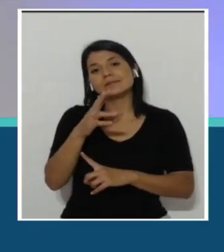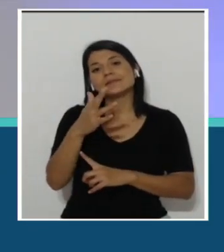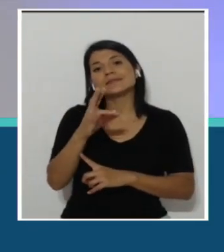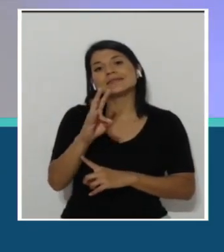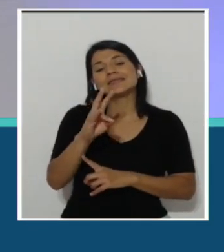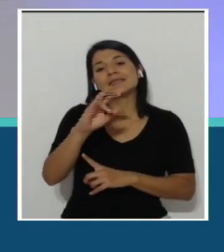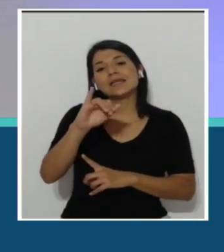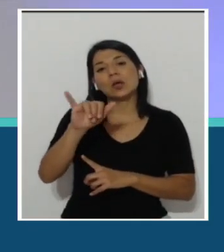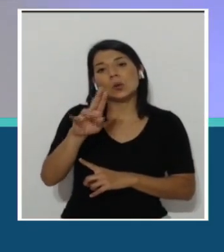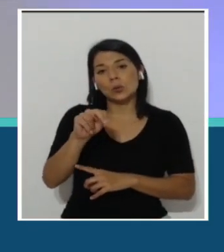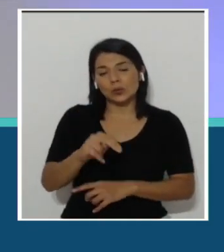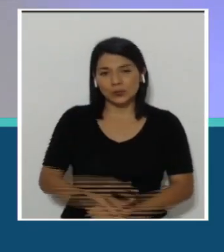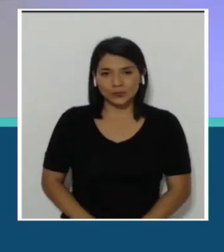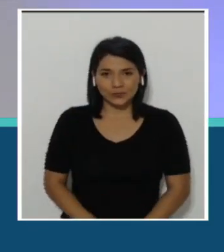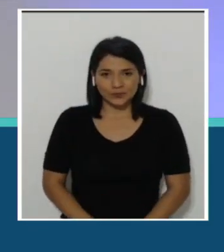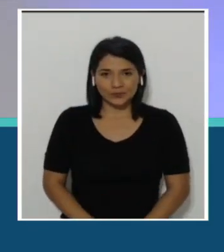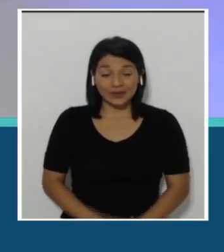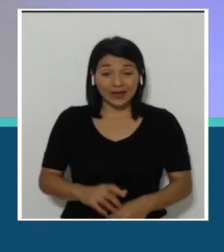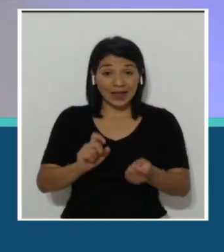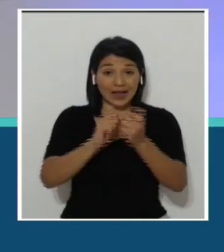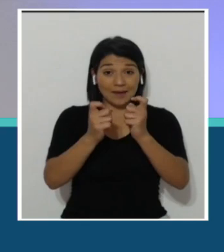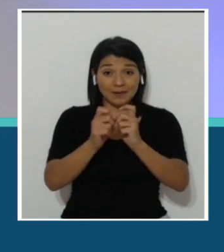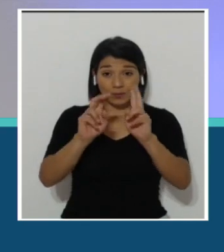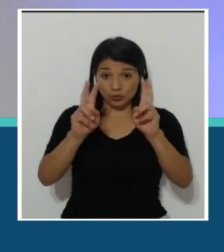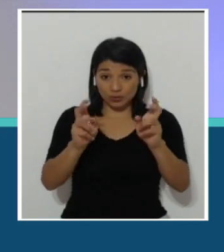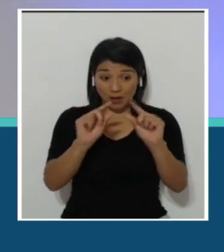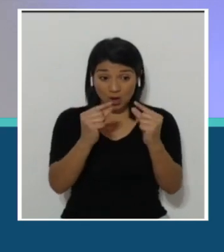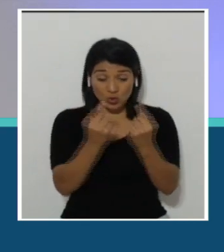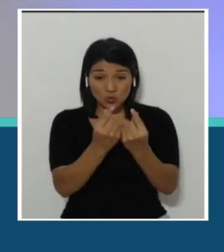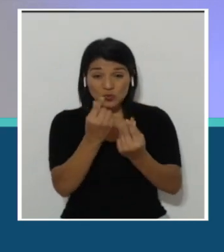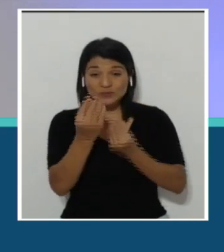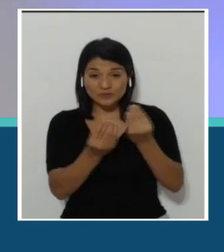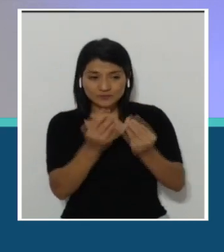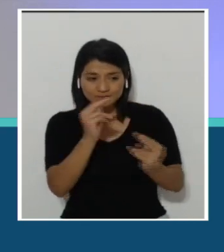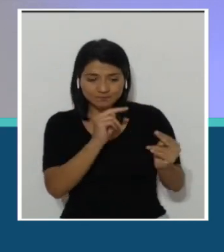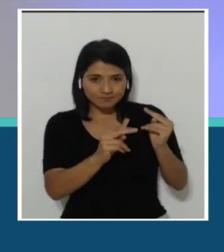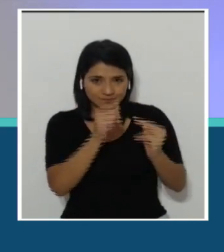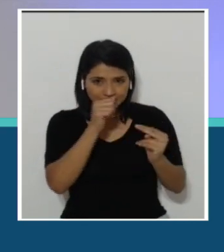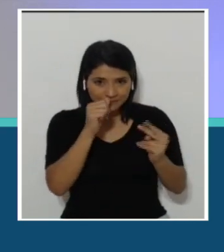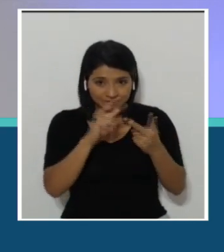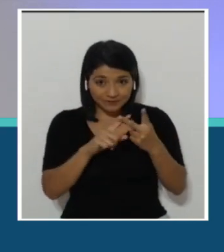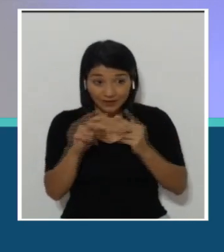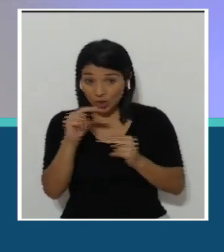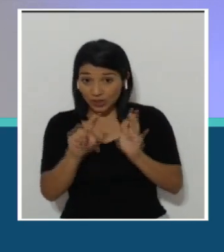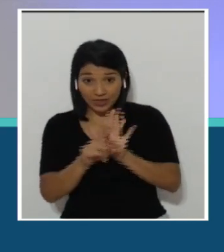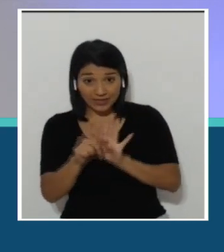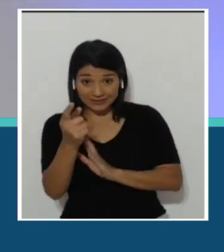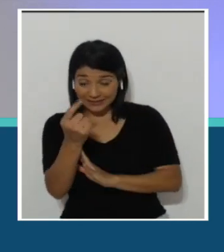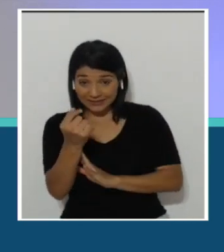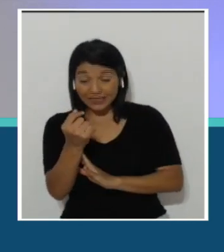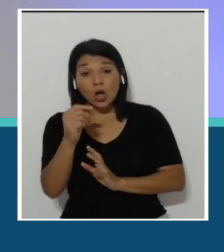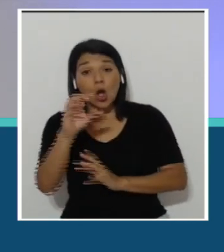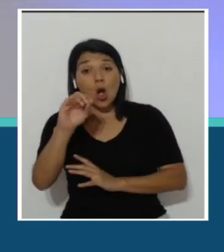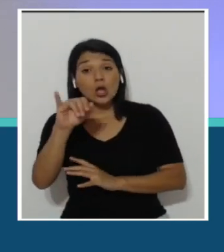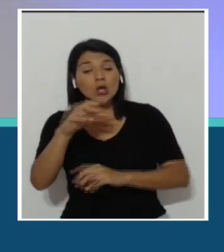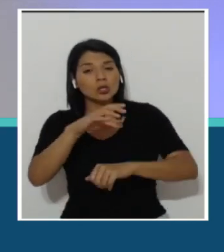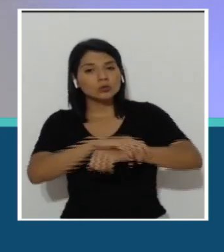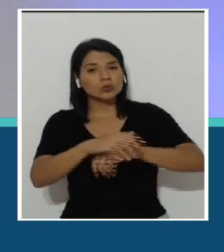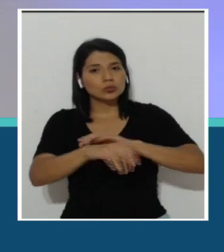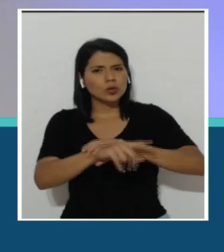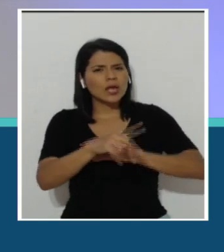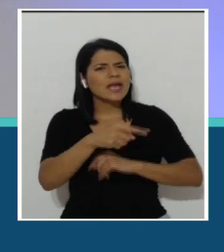Cambiamos de tema. Una banda dedicada al narcotráfico y lavado de dinero que fue detenida por el OIJ generaba en ganancias, ponga mucha atención,